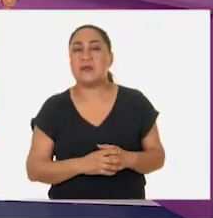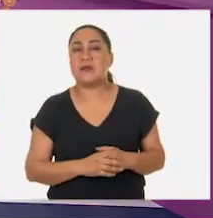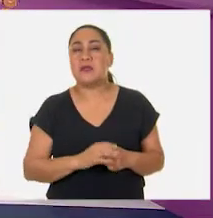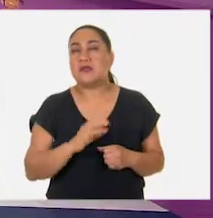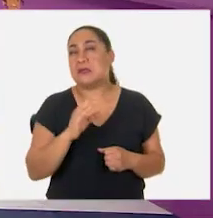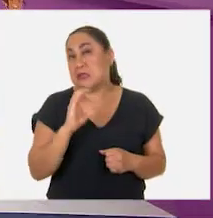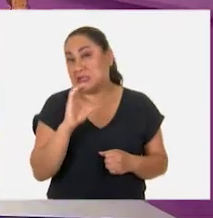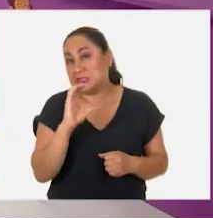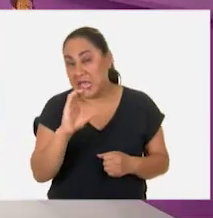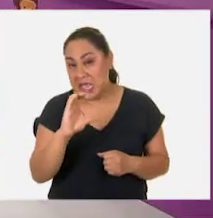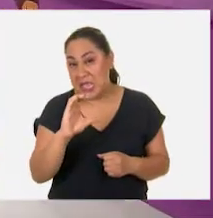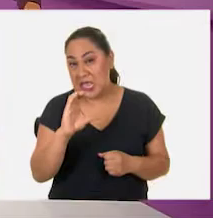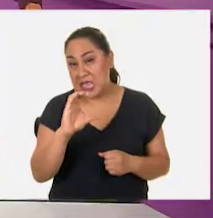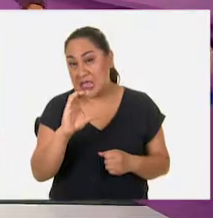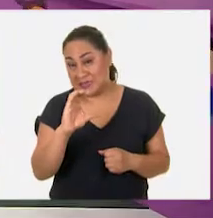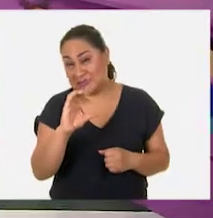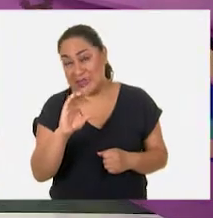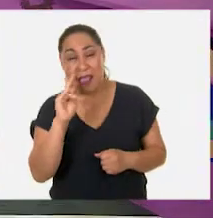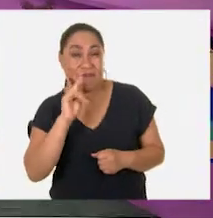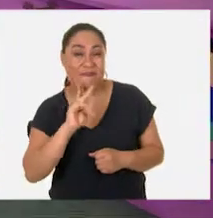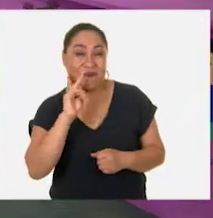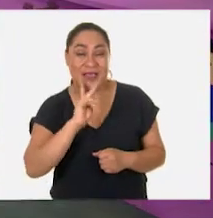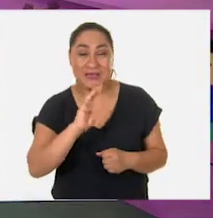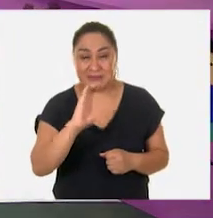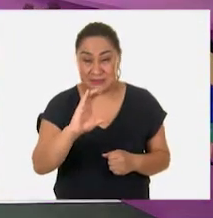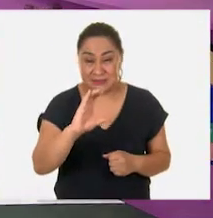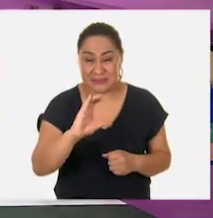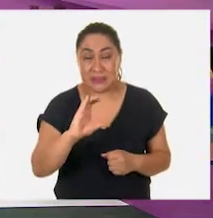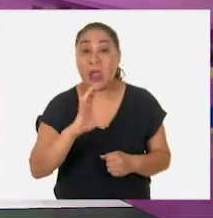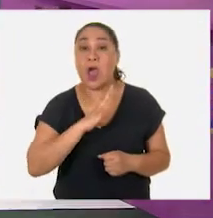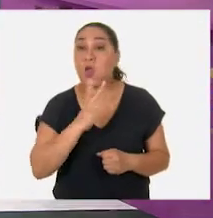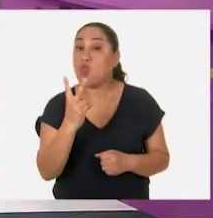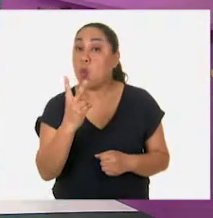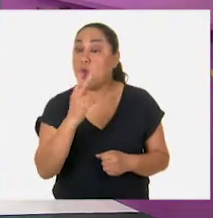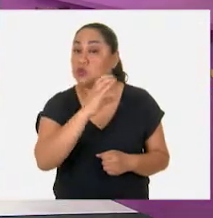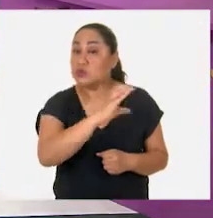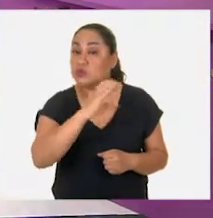Ah, muy bien. Aquí tienes, y tiene dos. ¿Ah, sí? Sí.